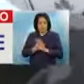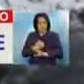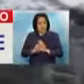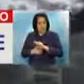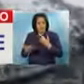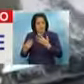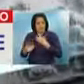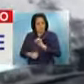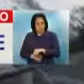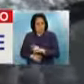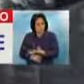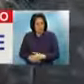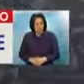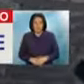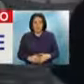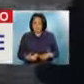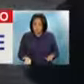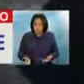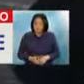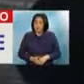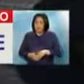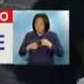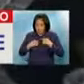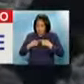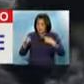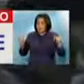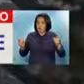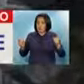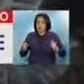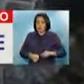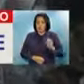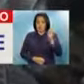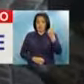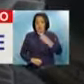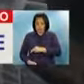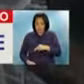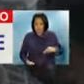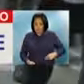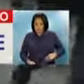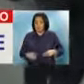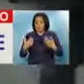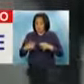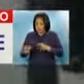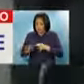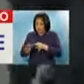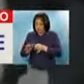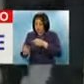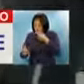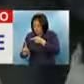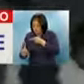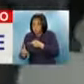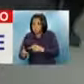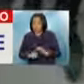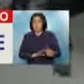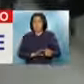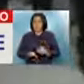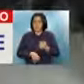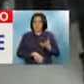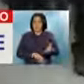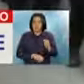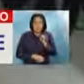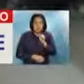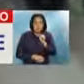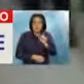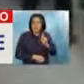seguridad y en el mensaje del premier se entrará ya a detalles. En este recorrido, nuestra compañera